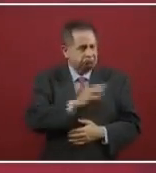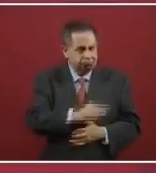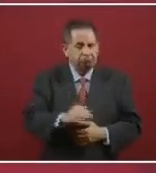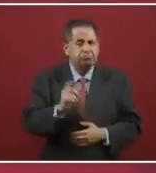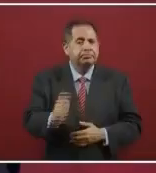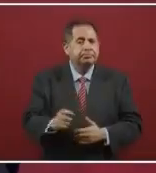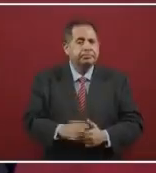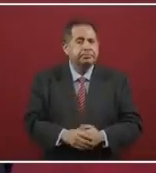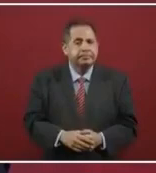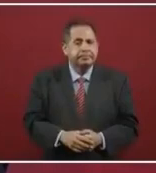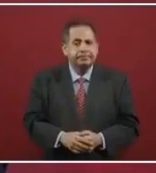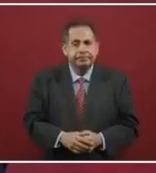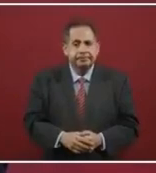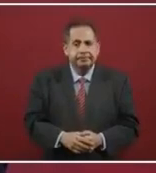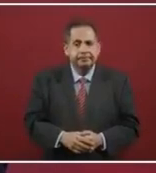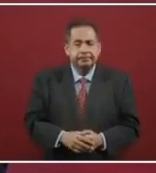que